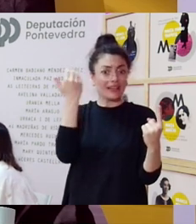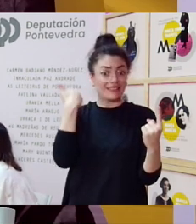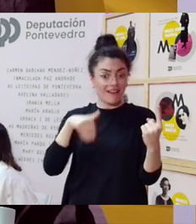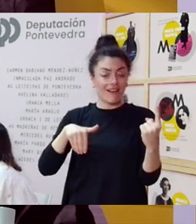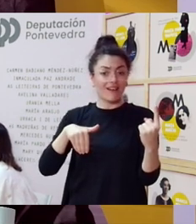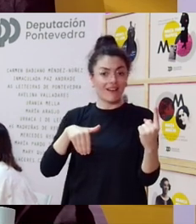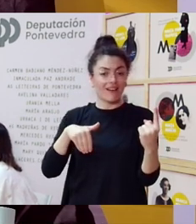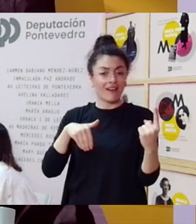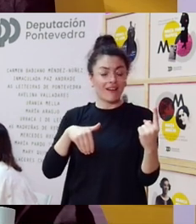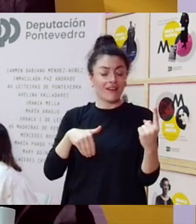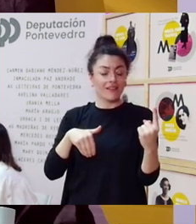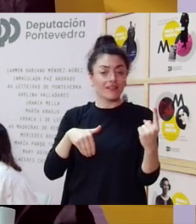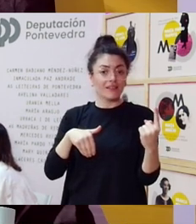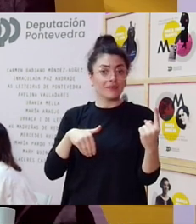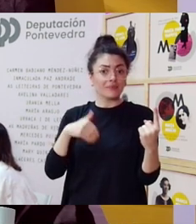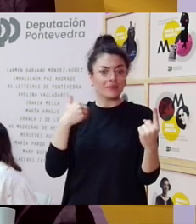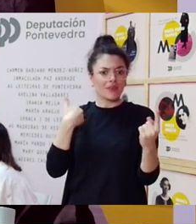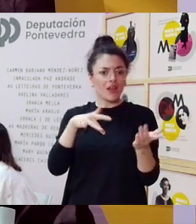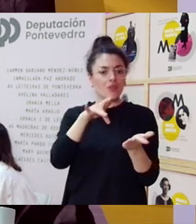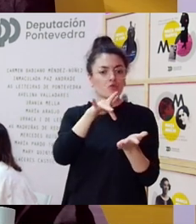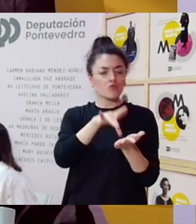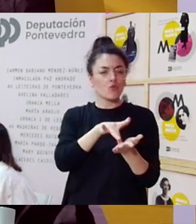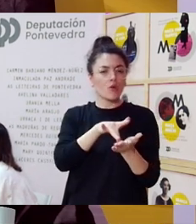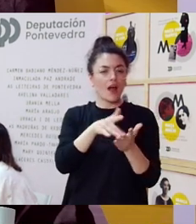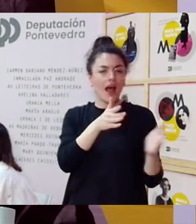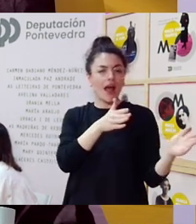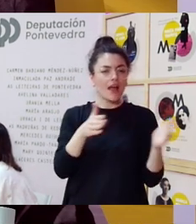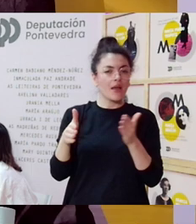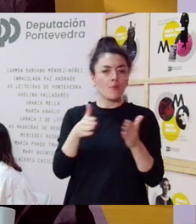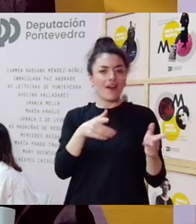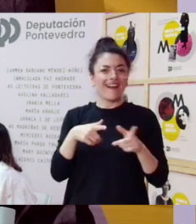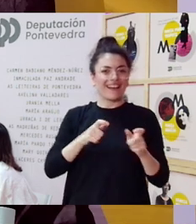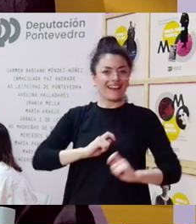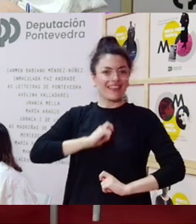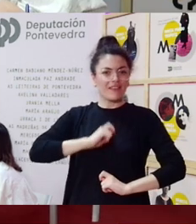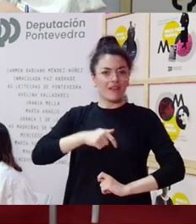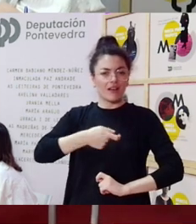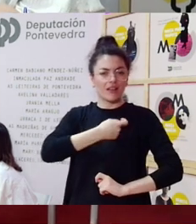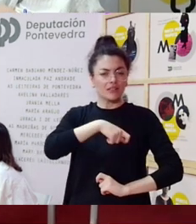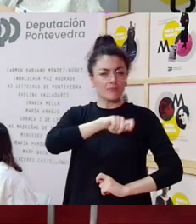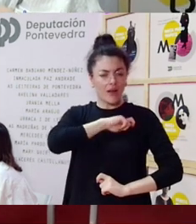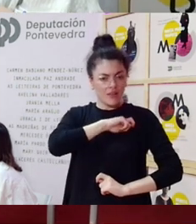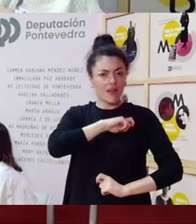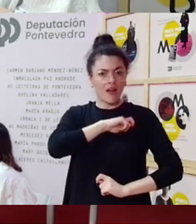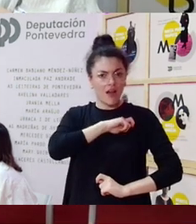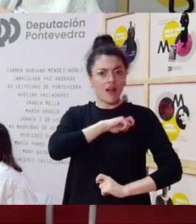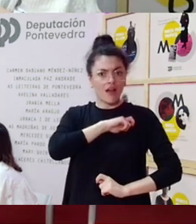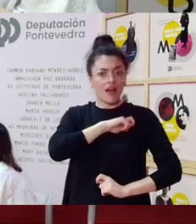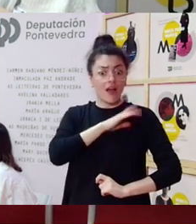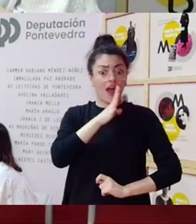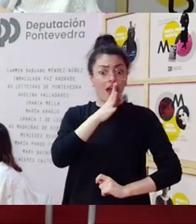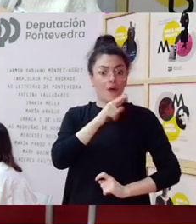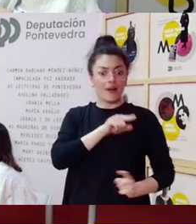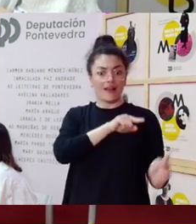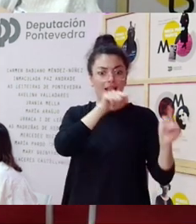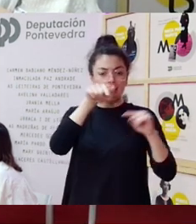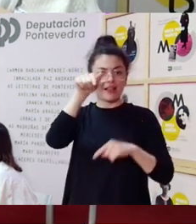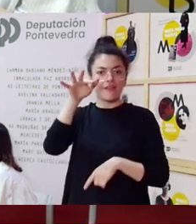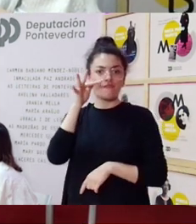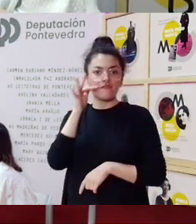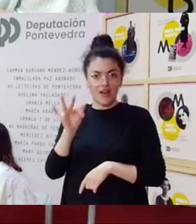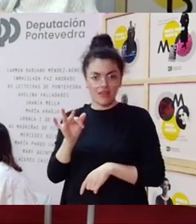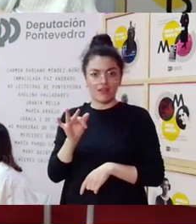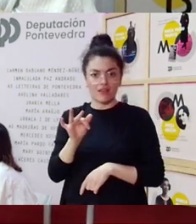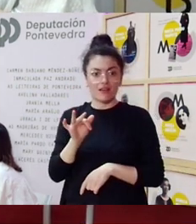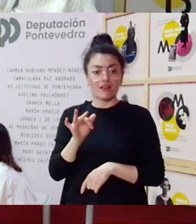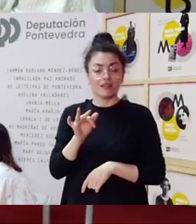actuado na Guerra Civil Española. E estaba ahora destinado en Francia.